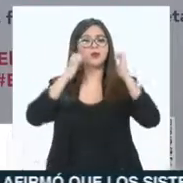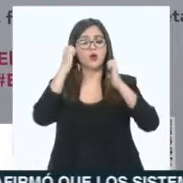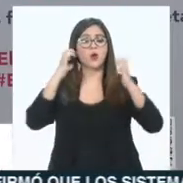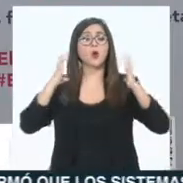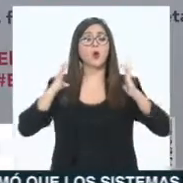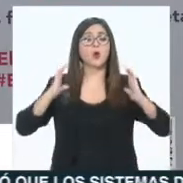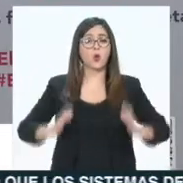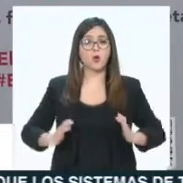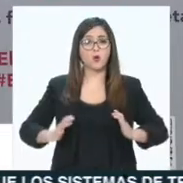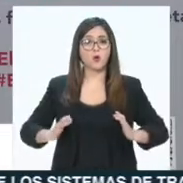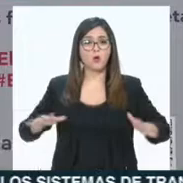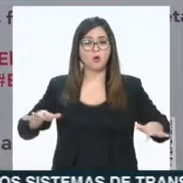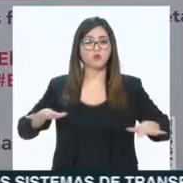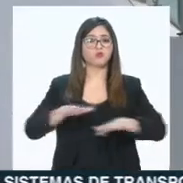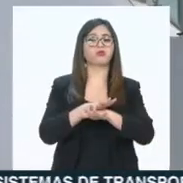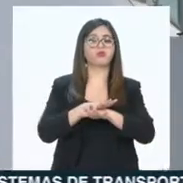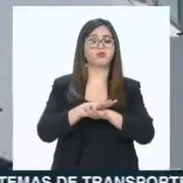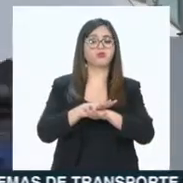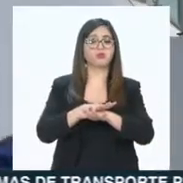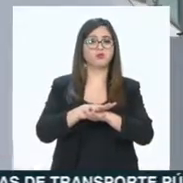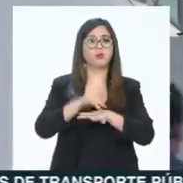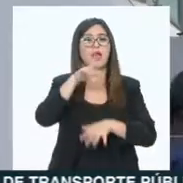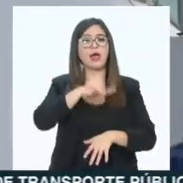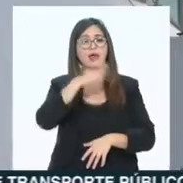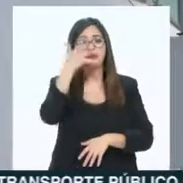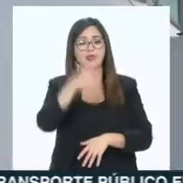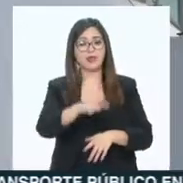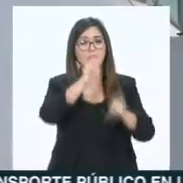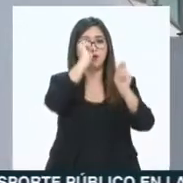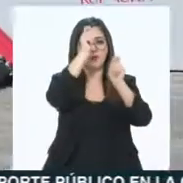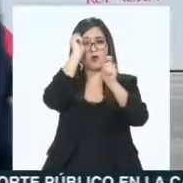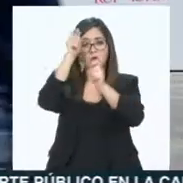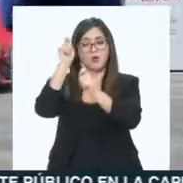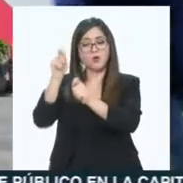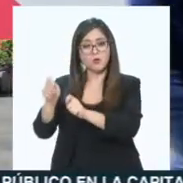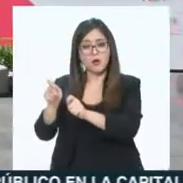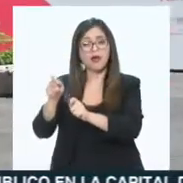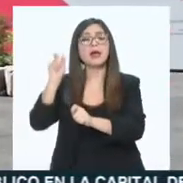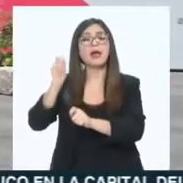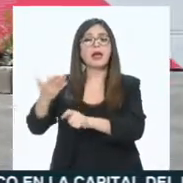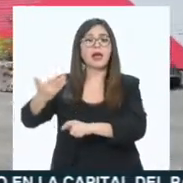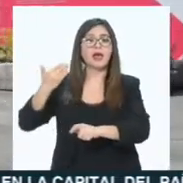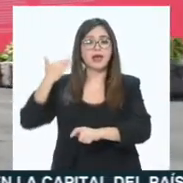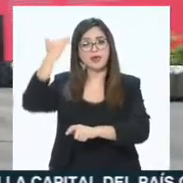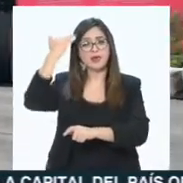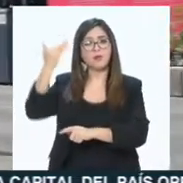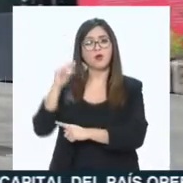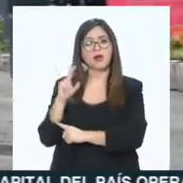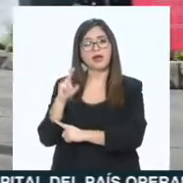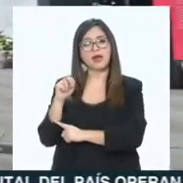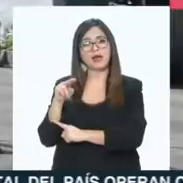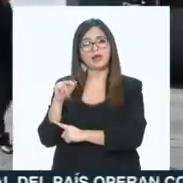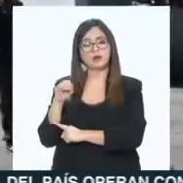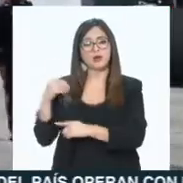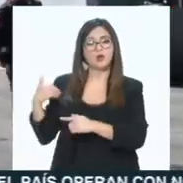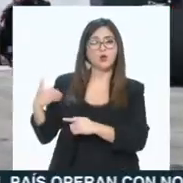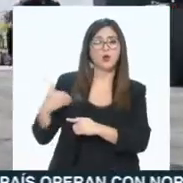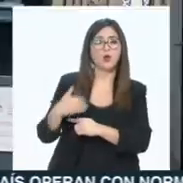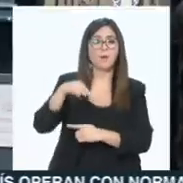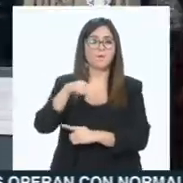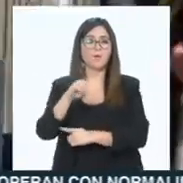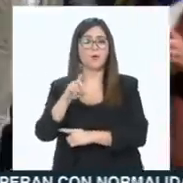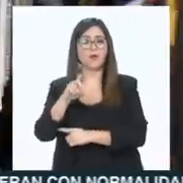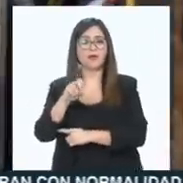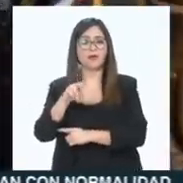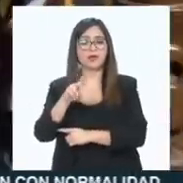la tradición de la ruptura, en donde a través de 10 esculturas que abarcan etapas desde el Renacimiento hasta la modernidad, da cuenta de la evolución